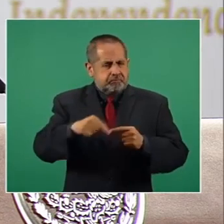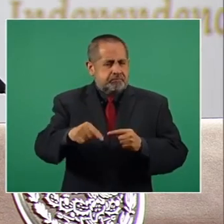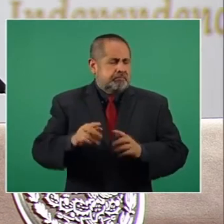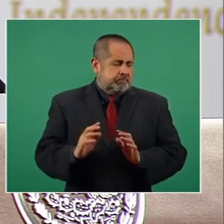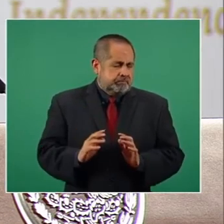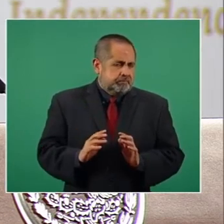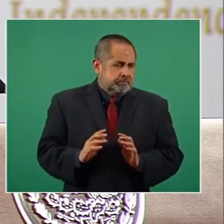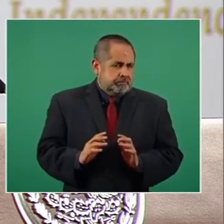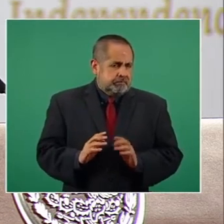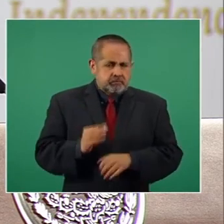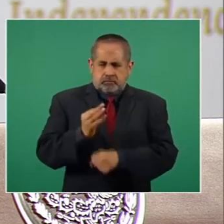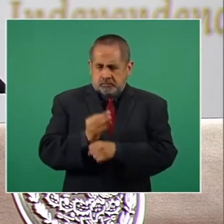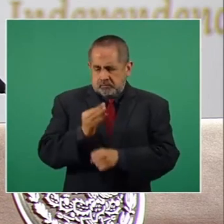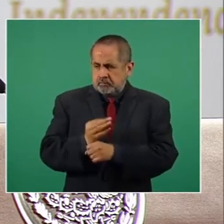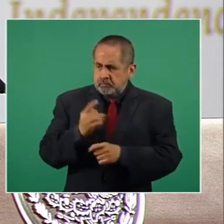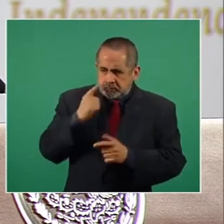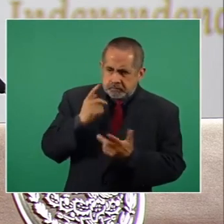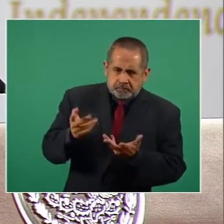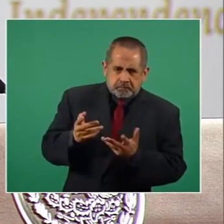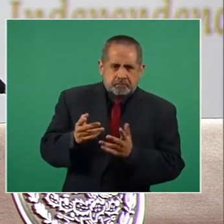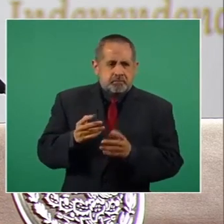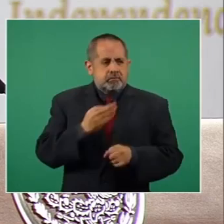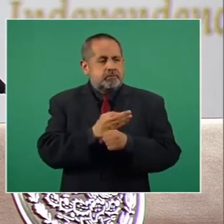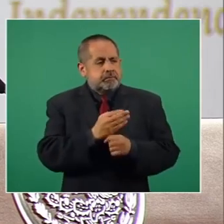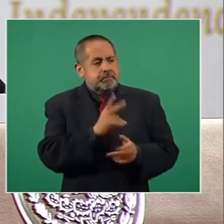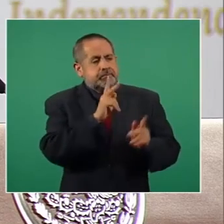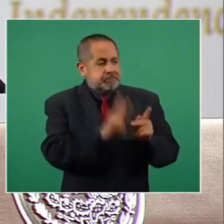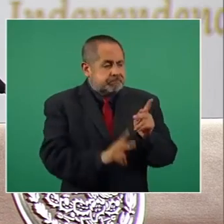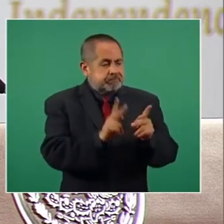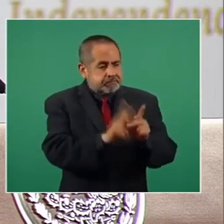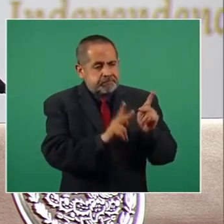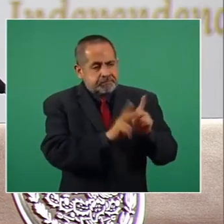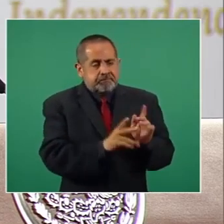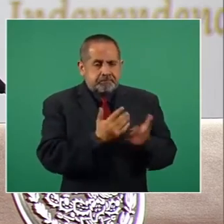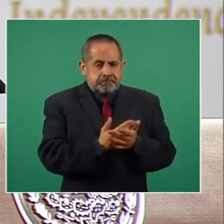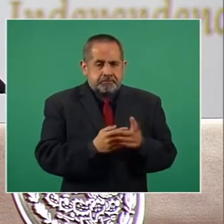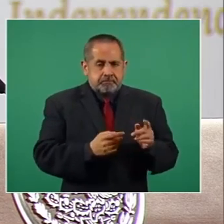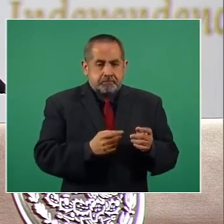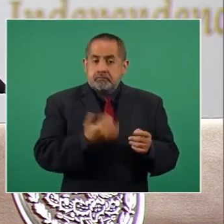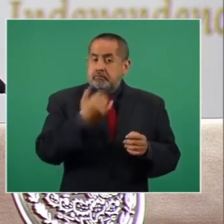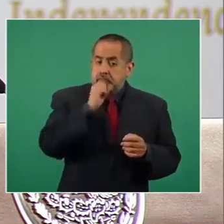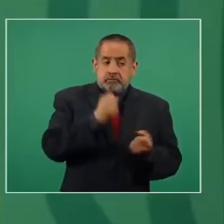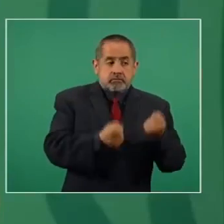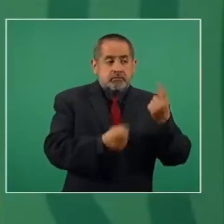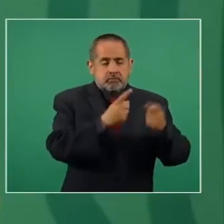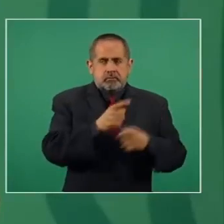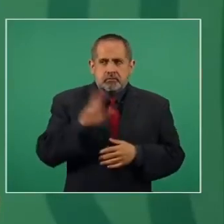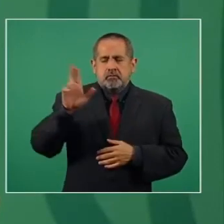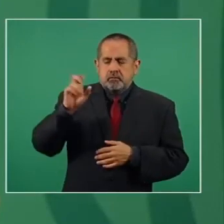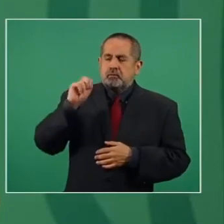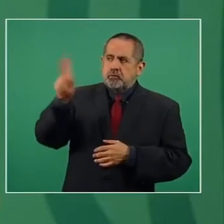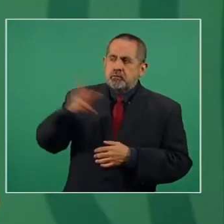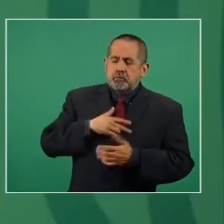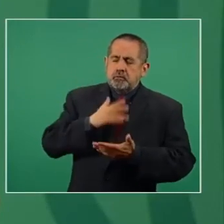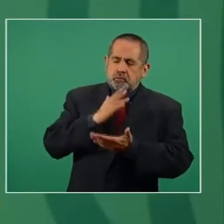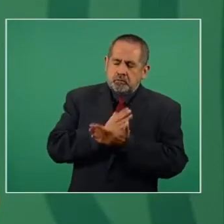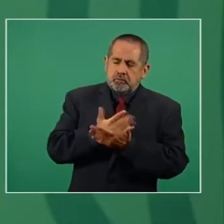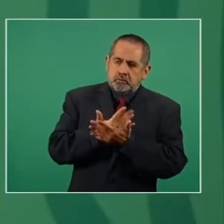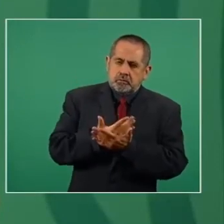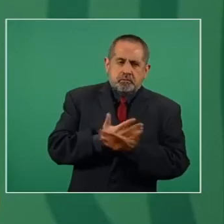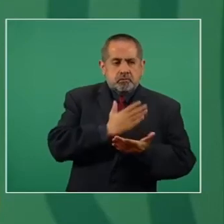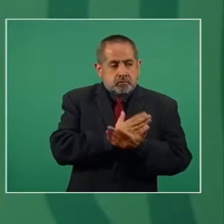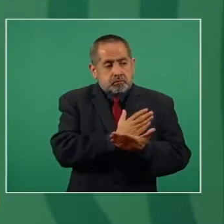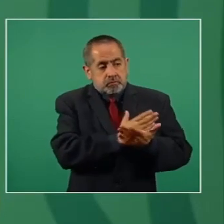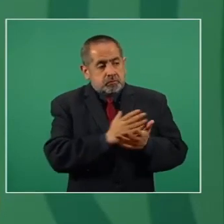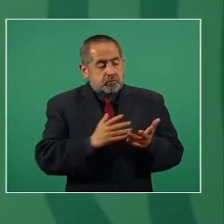que hay ahora de estos paros que voluntariamente están llevando a cabo las